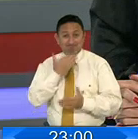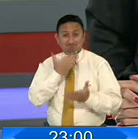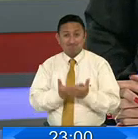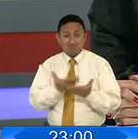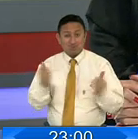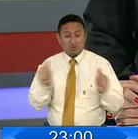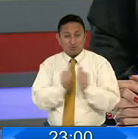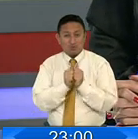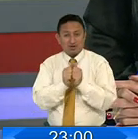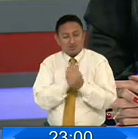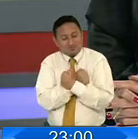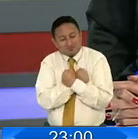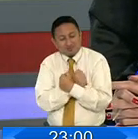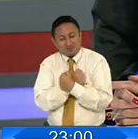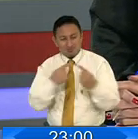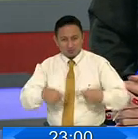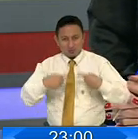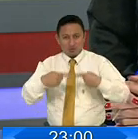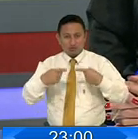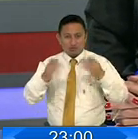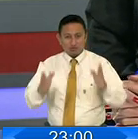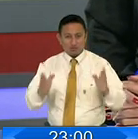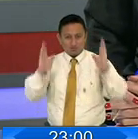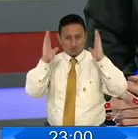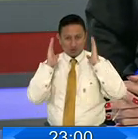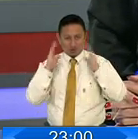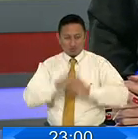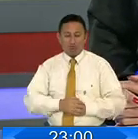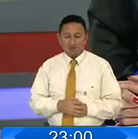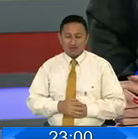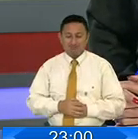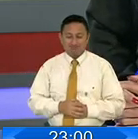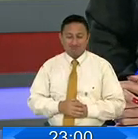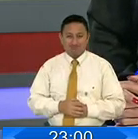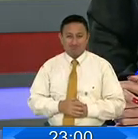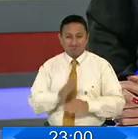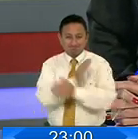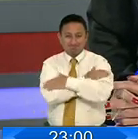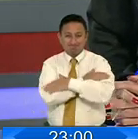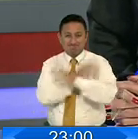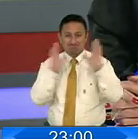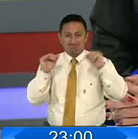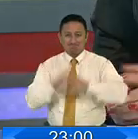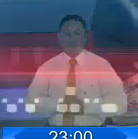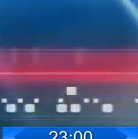compañía, cariño, pero sobre todo, fiel sintonía. Un abrazo grande.